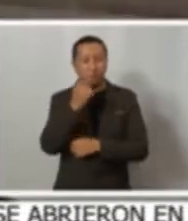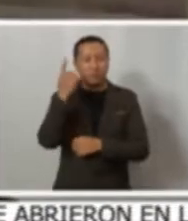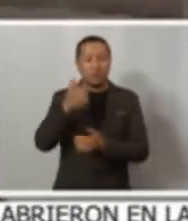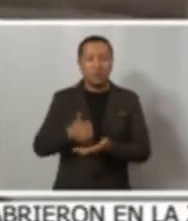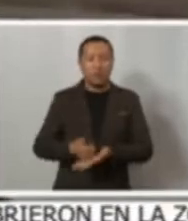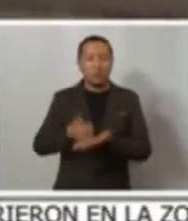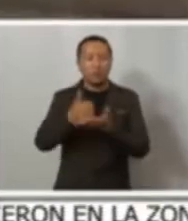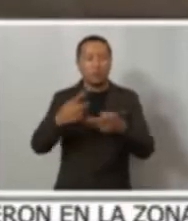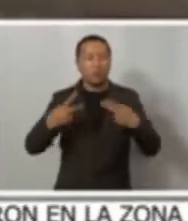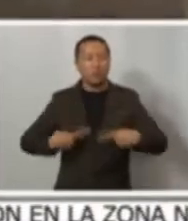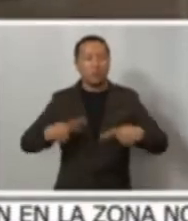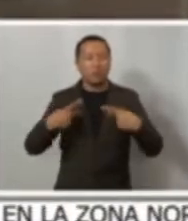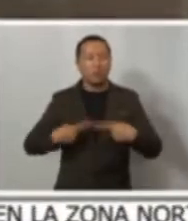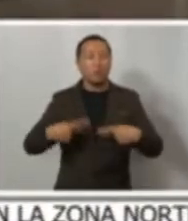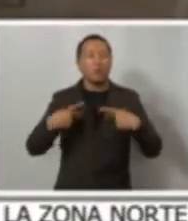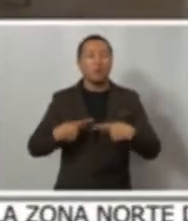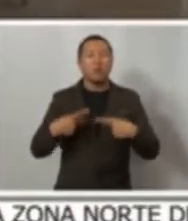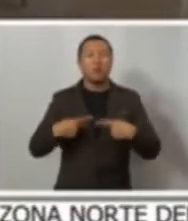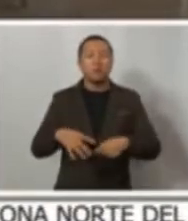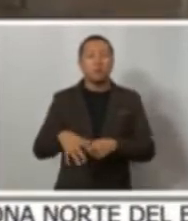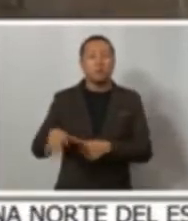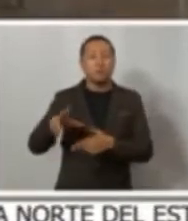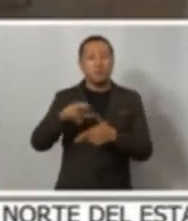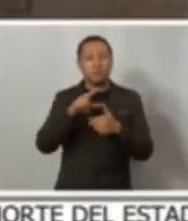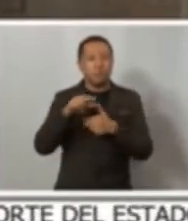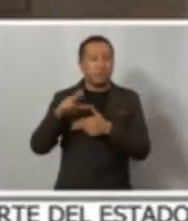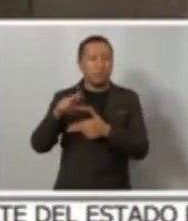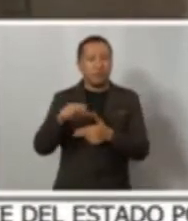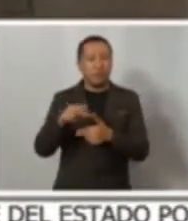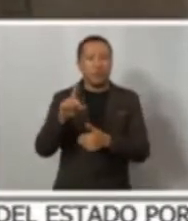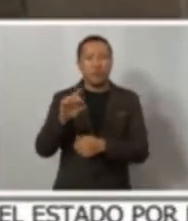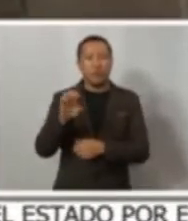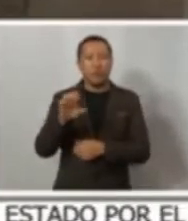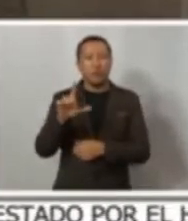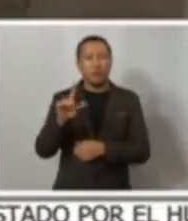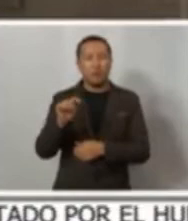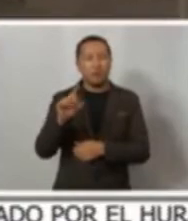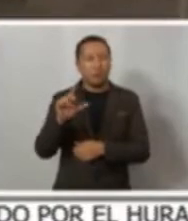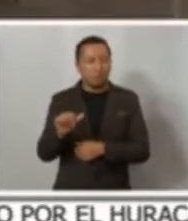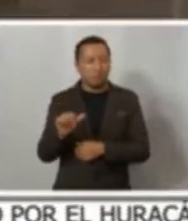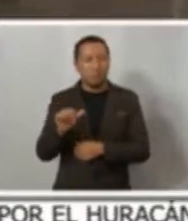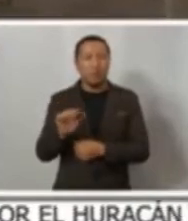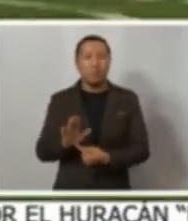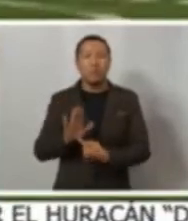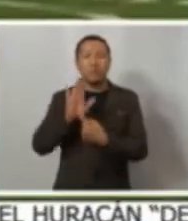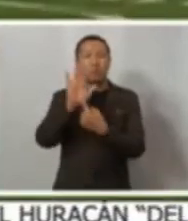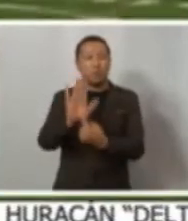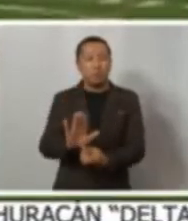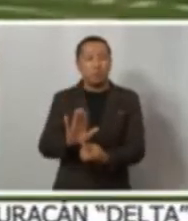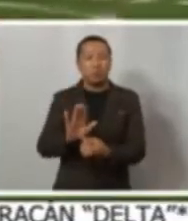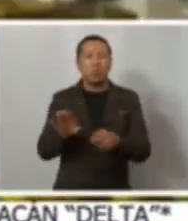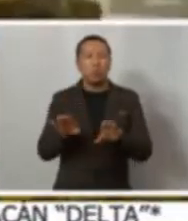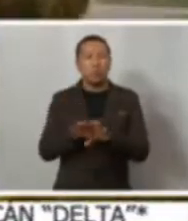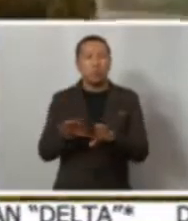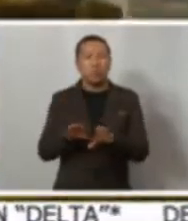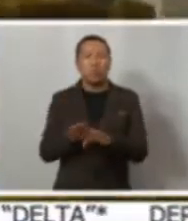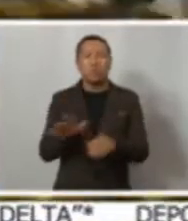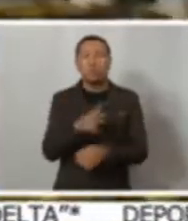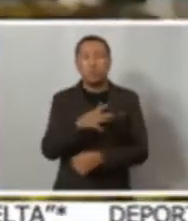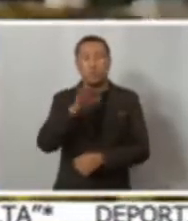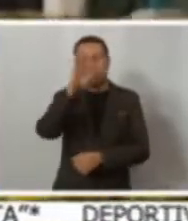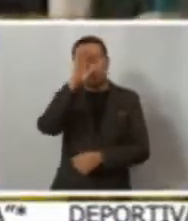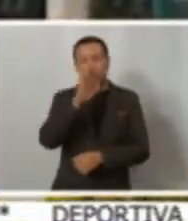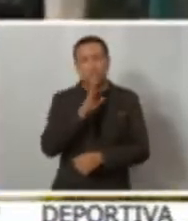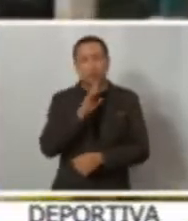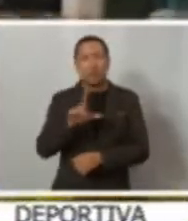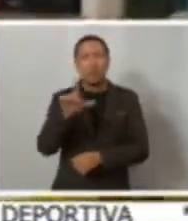población ante la llegada del huracán Delta. La ceremonia de presentación del plan DN3E fue realizada al mediodía de este lunes